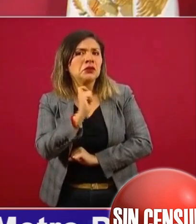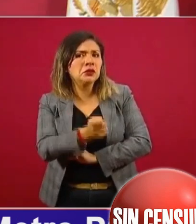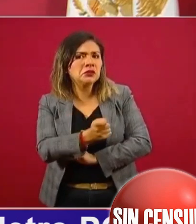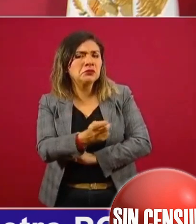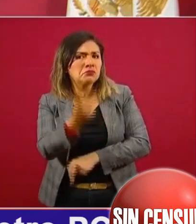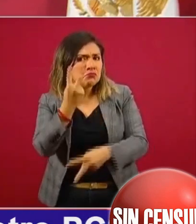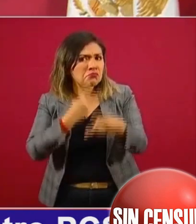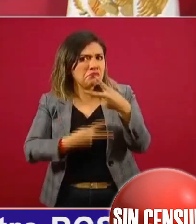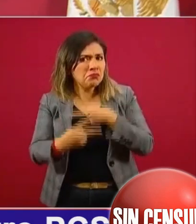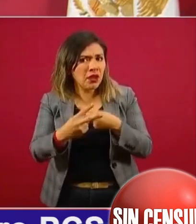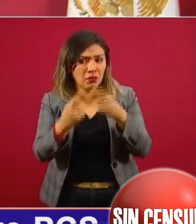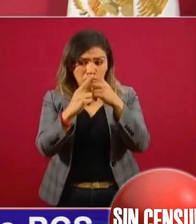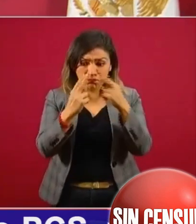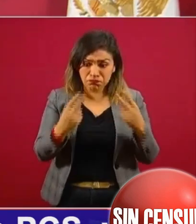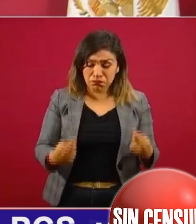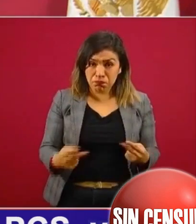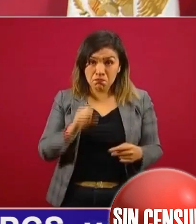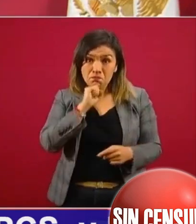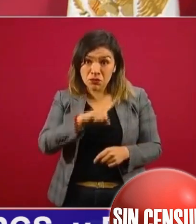ese derrumbe,